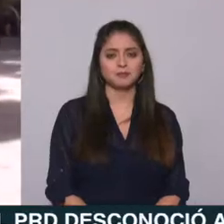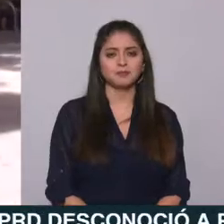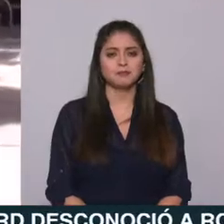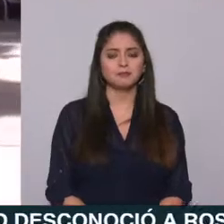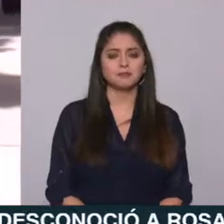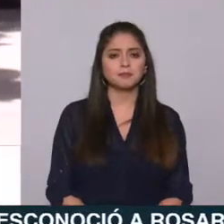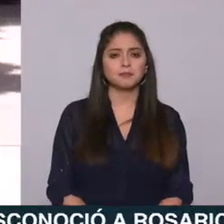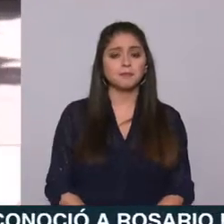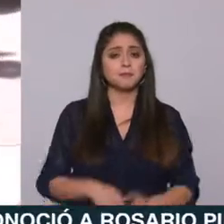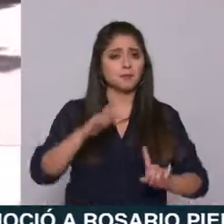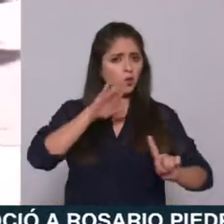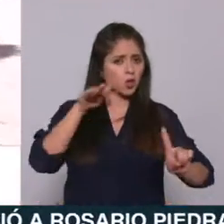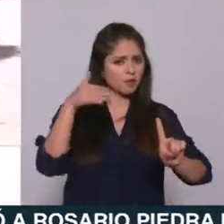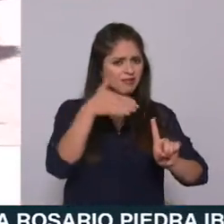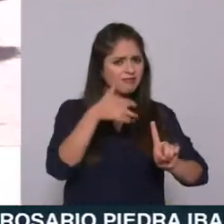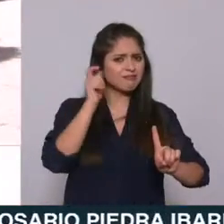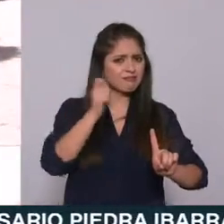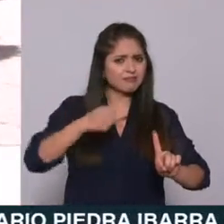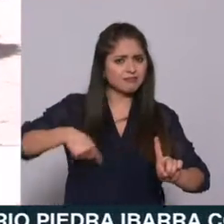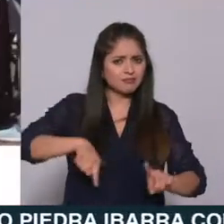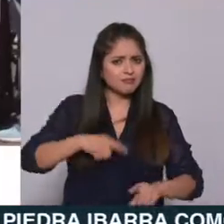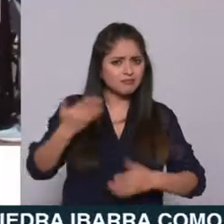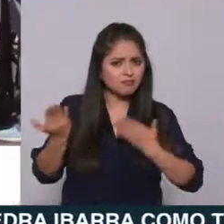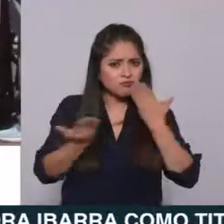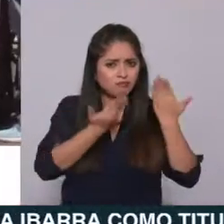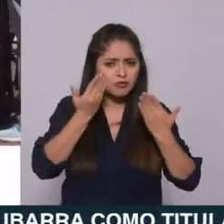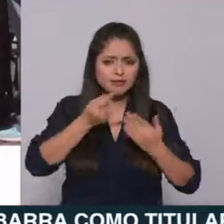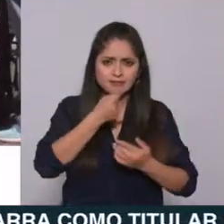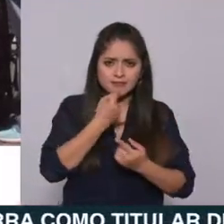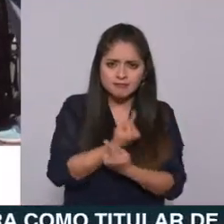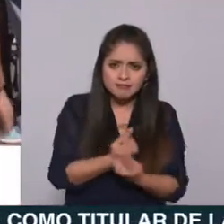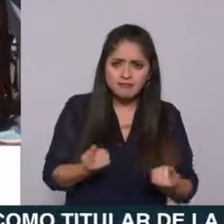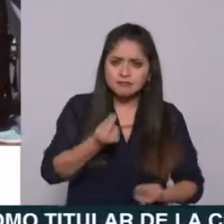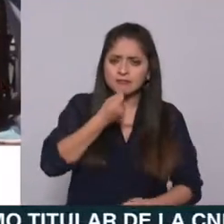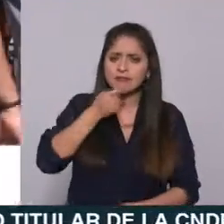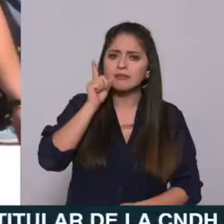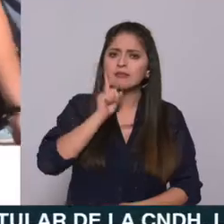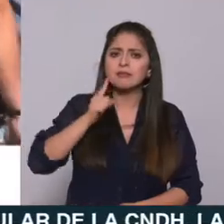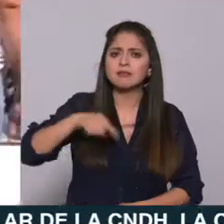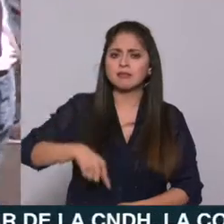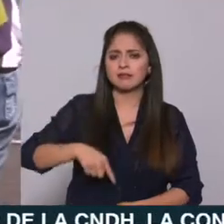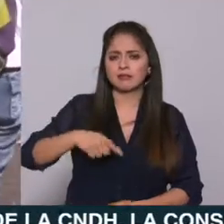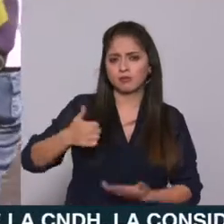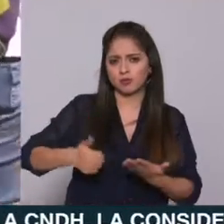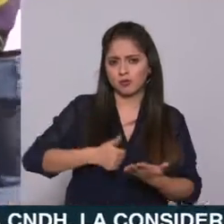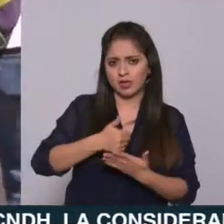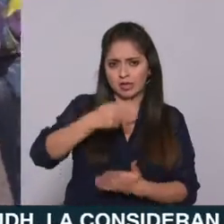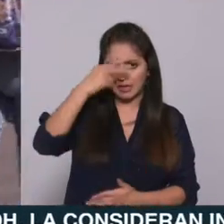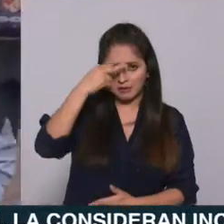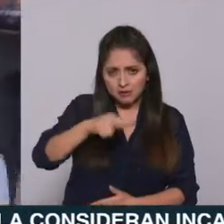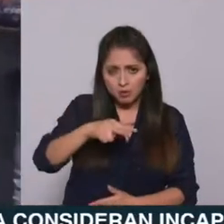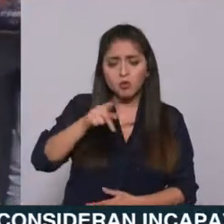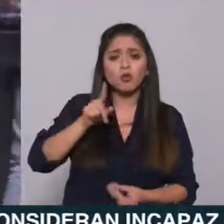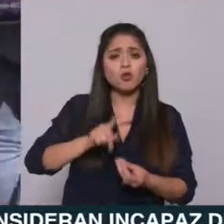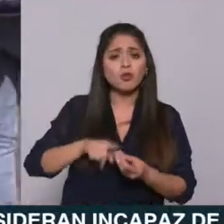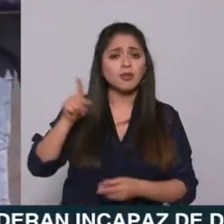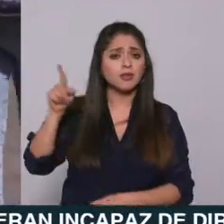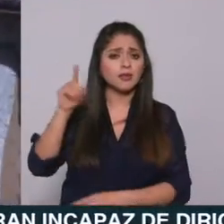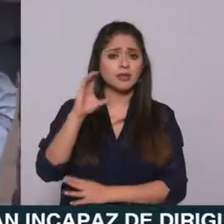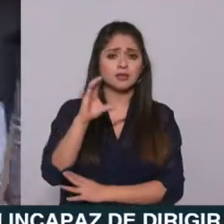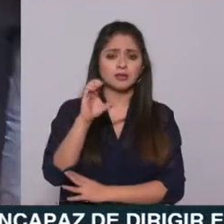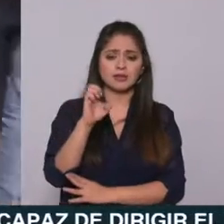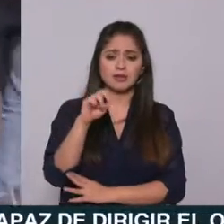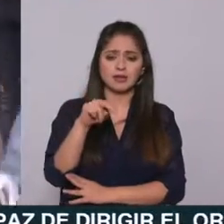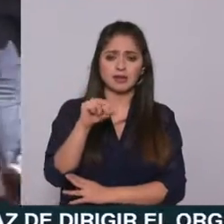Con el objetivo de fortalecer el hábito de la lectura en niños y niñas de la Ciudad de México, se lleva a cabo en el Centro Nacional de